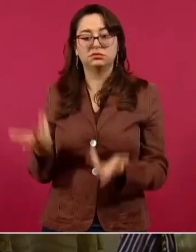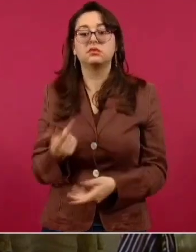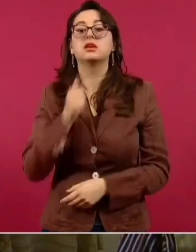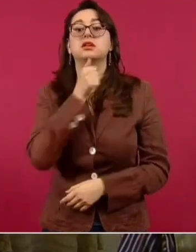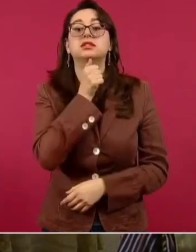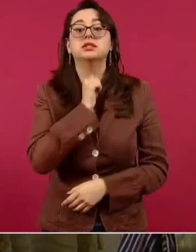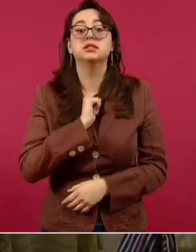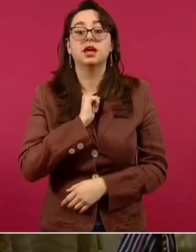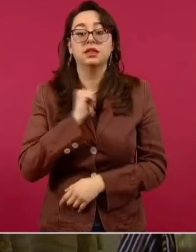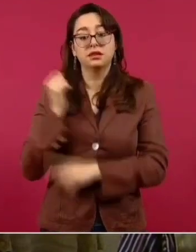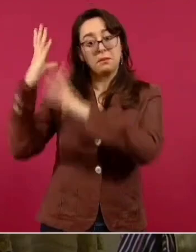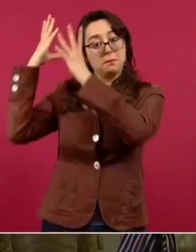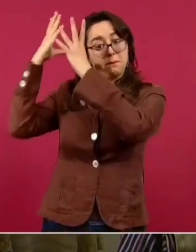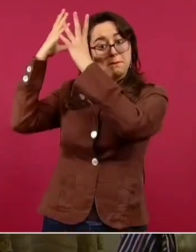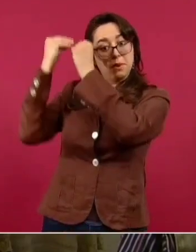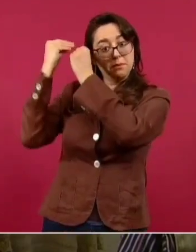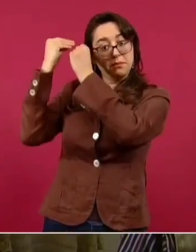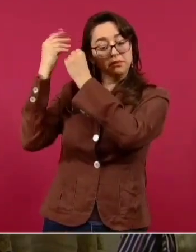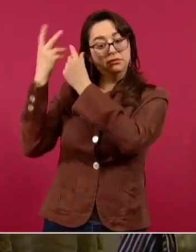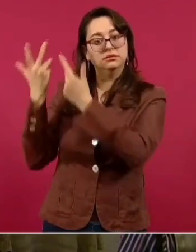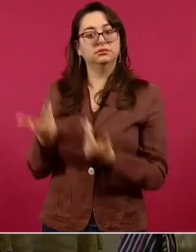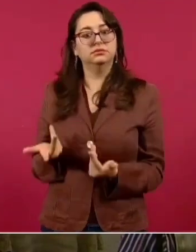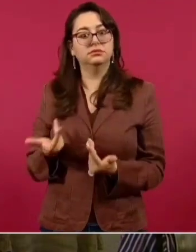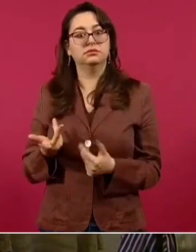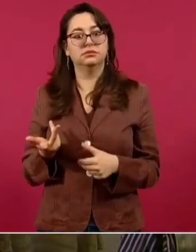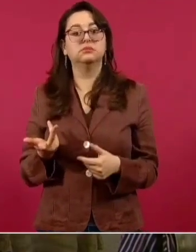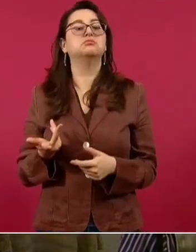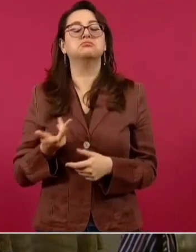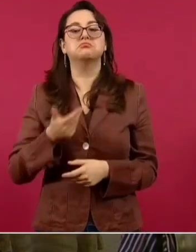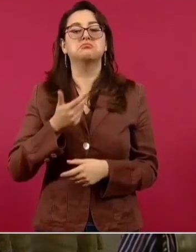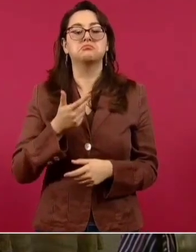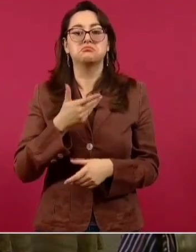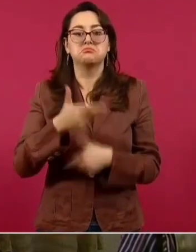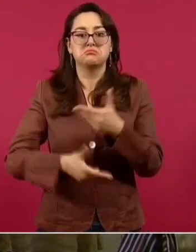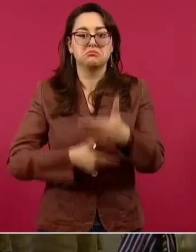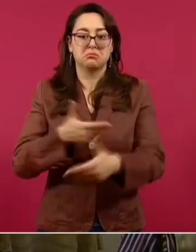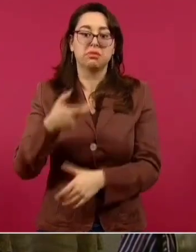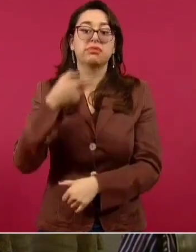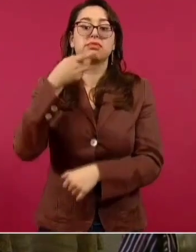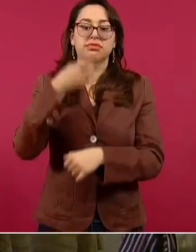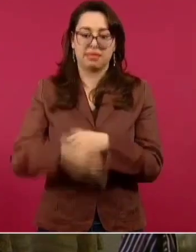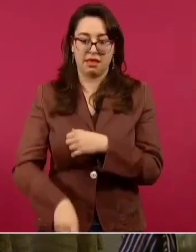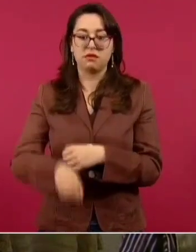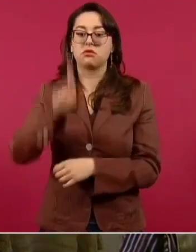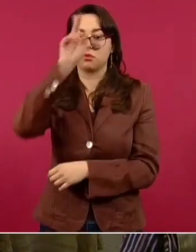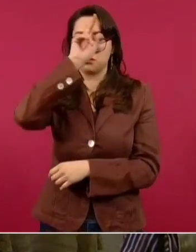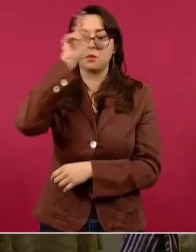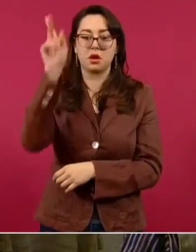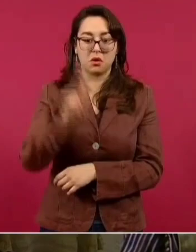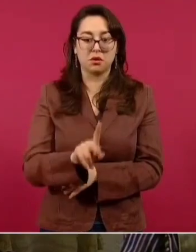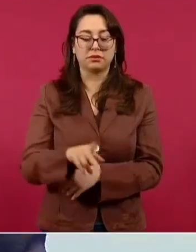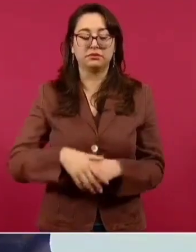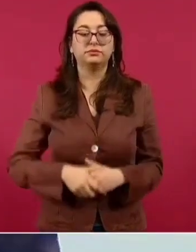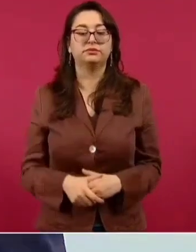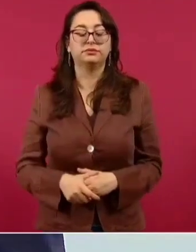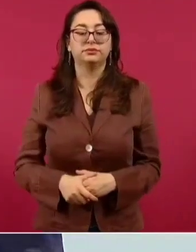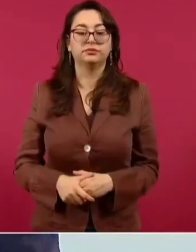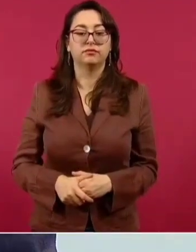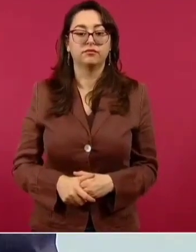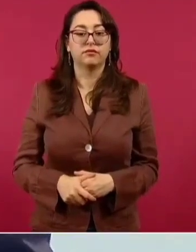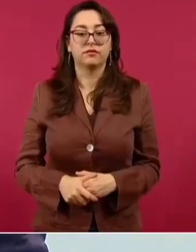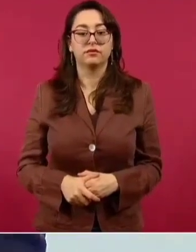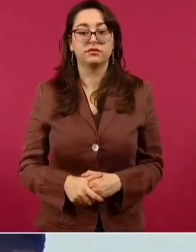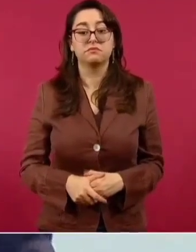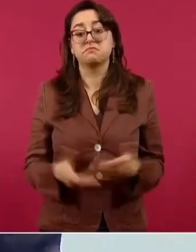entonces eso es parte de los mecanismos donde la adicción puede causar daños a la salud. Es importante también tener en cuenta que la